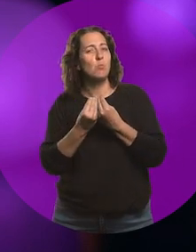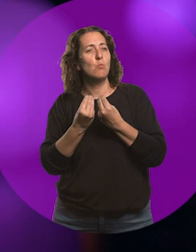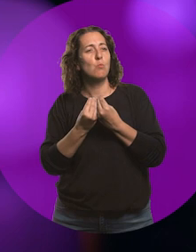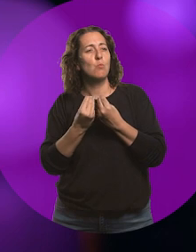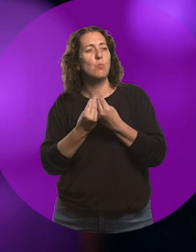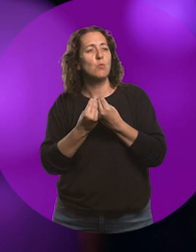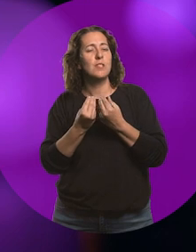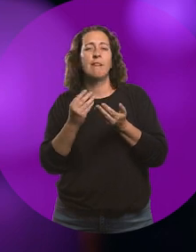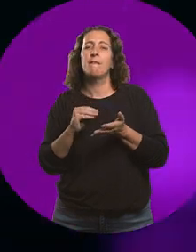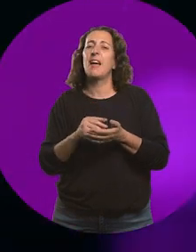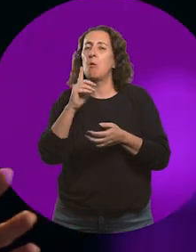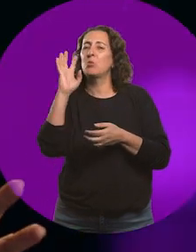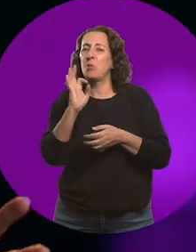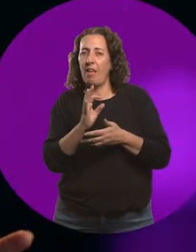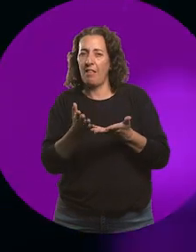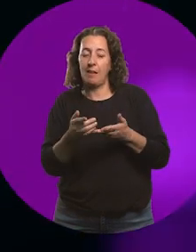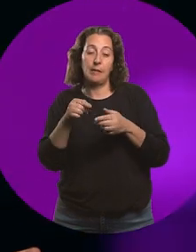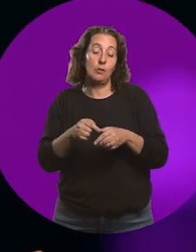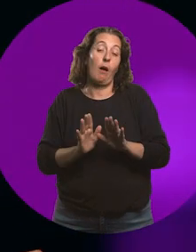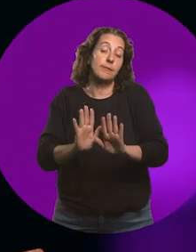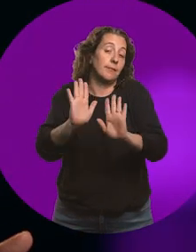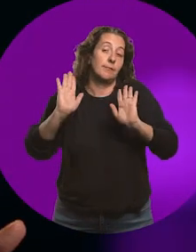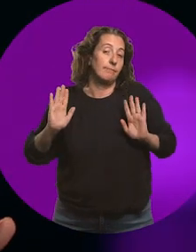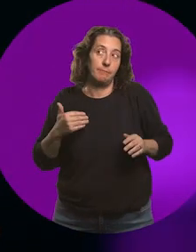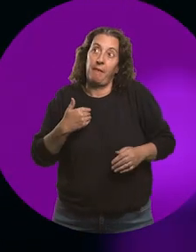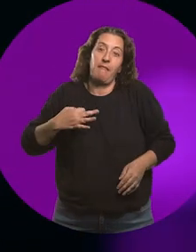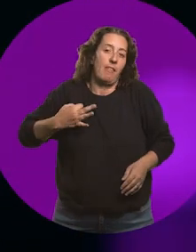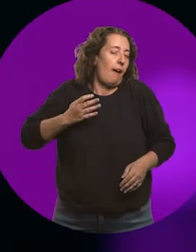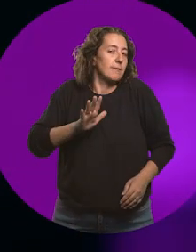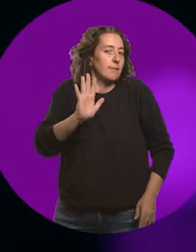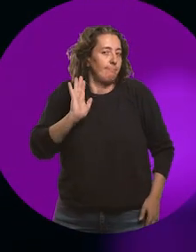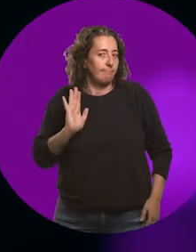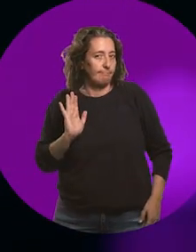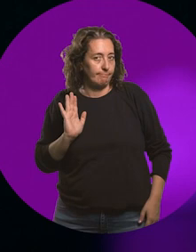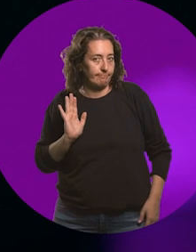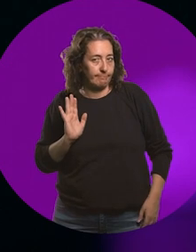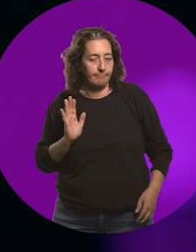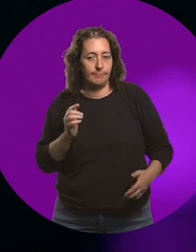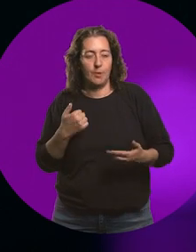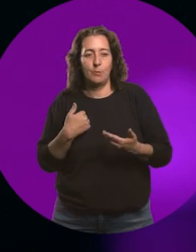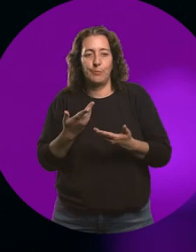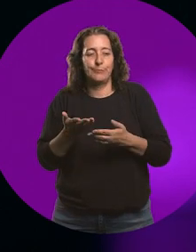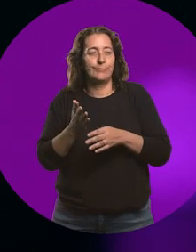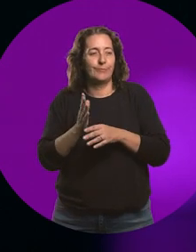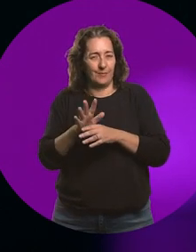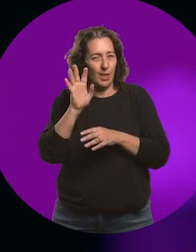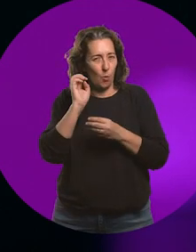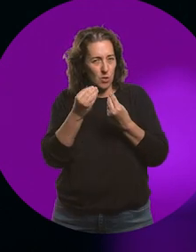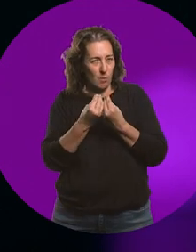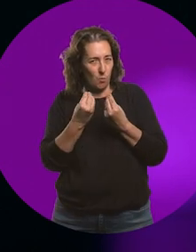muchas oportunidades de la vida uno dice bueno, esto es lo que me tocó, es cierto, ¿no? Es algo que como que se repite o se escucha